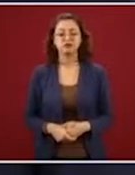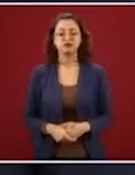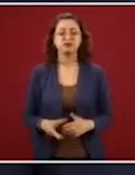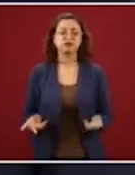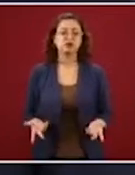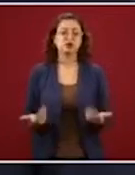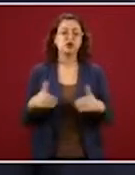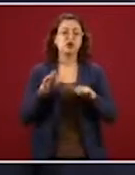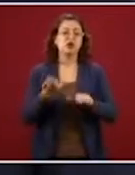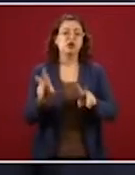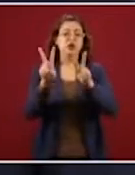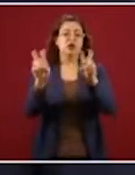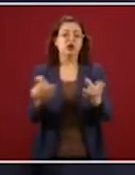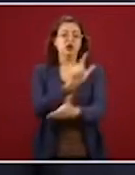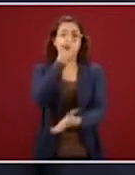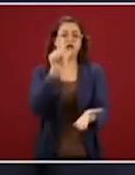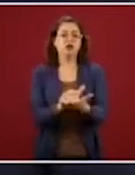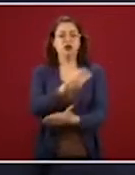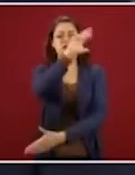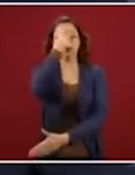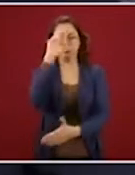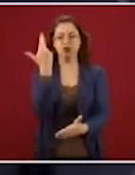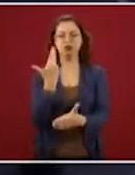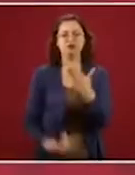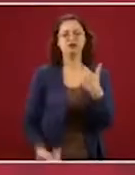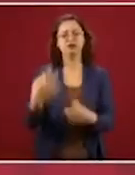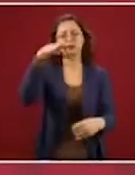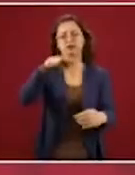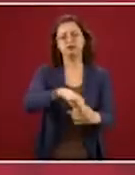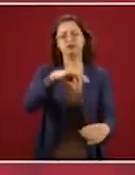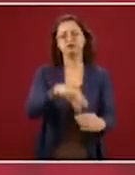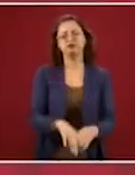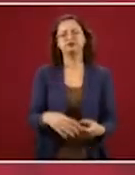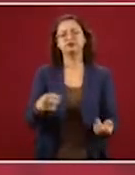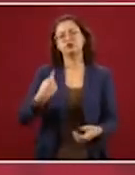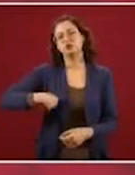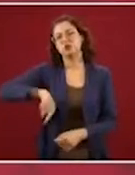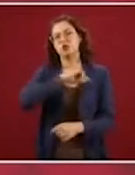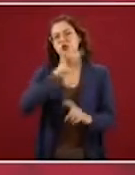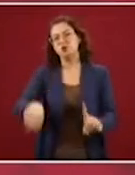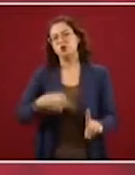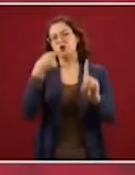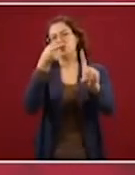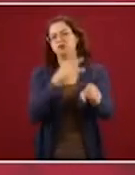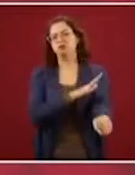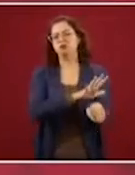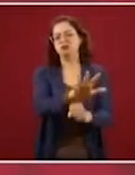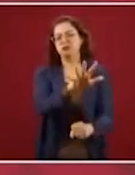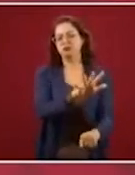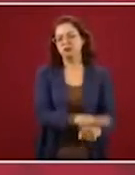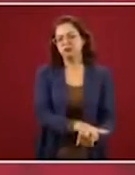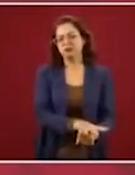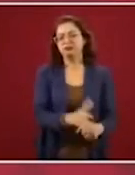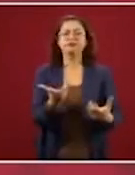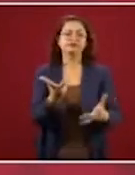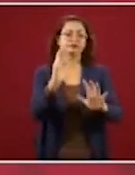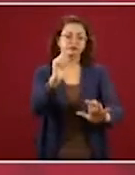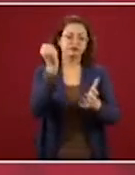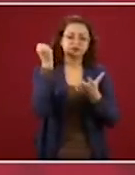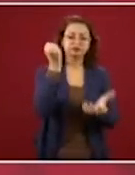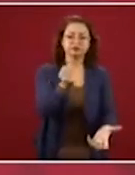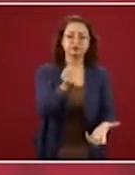delitos electorales, ¿qué es lo que buscamos? Pues que no se utilice el presupuesto,